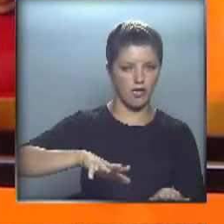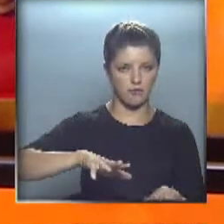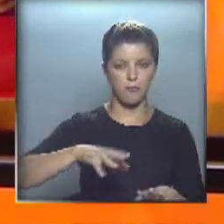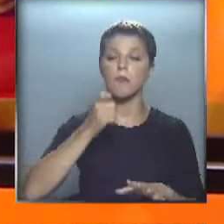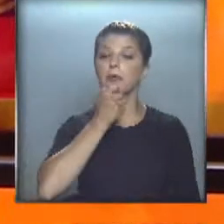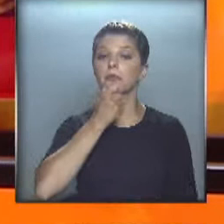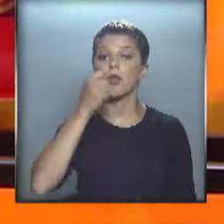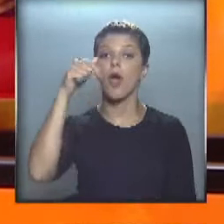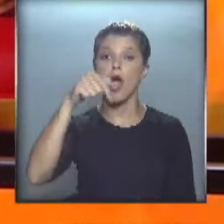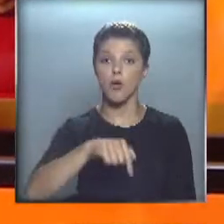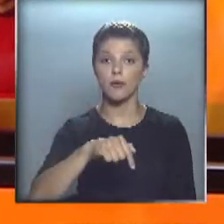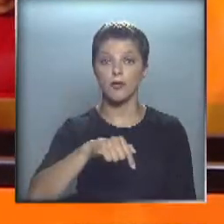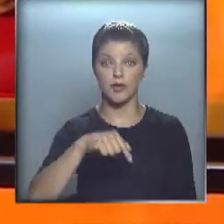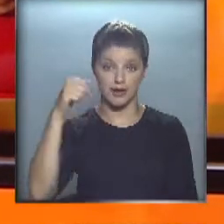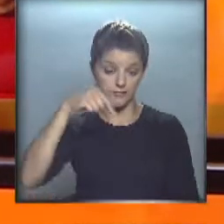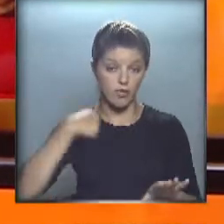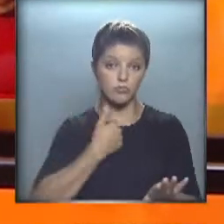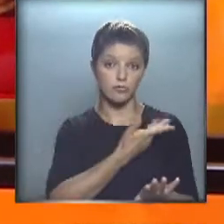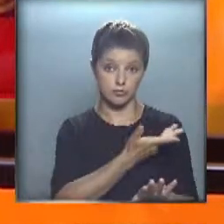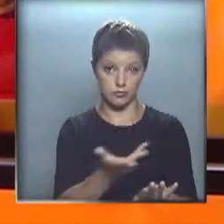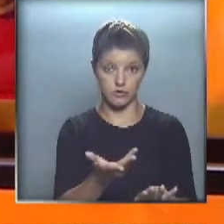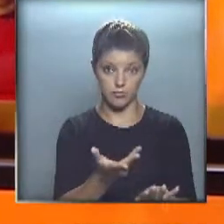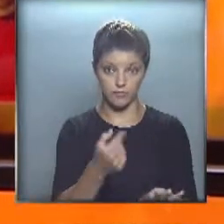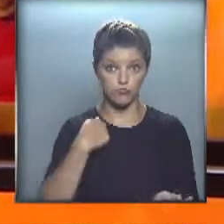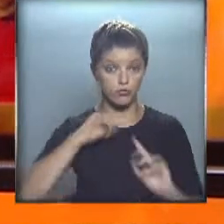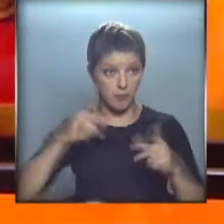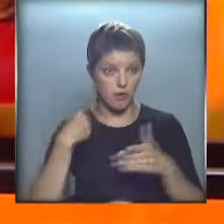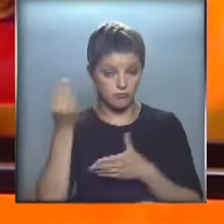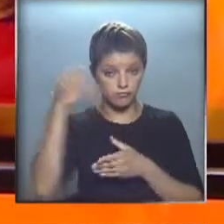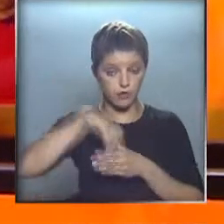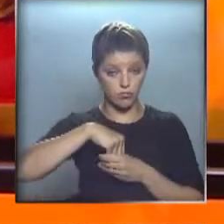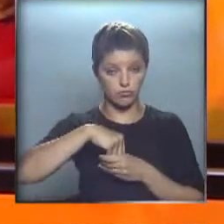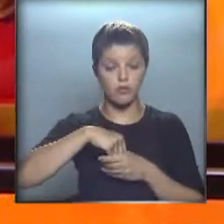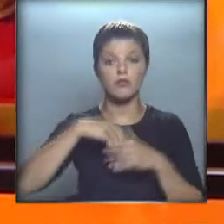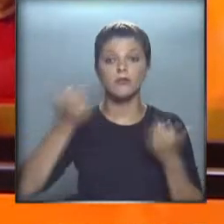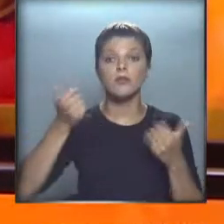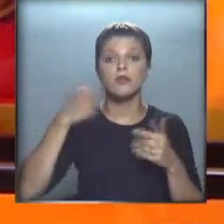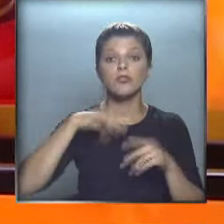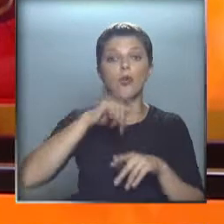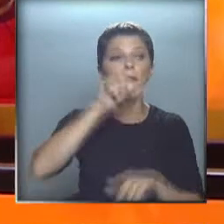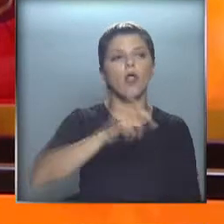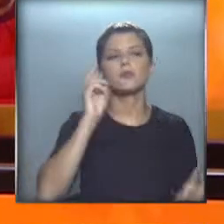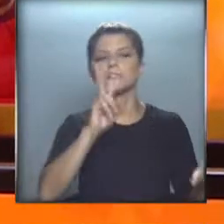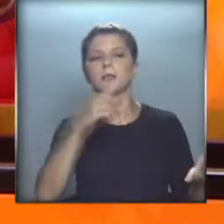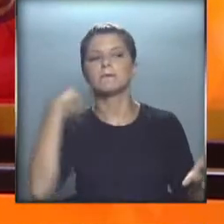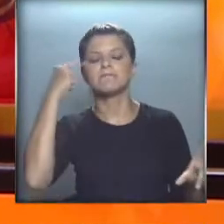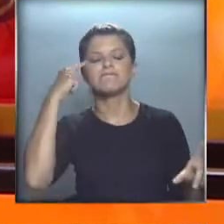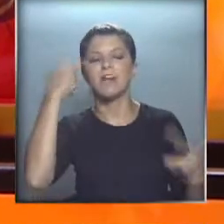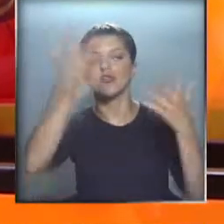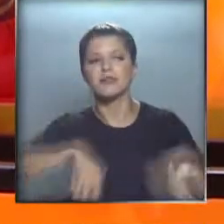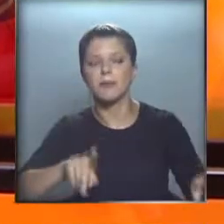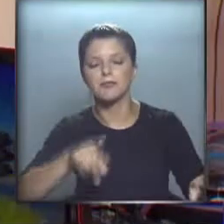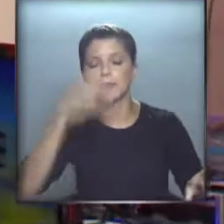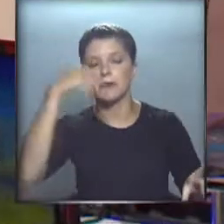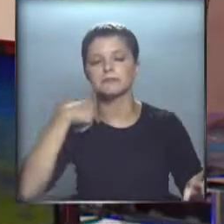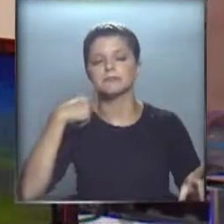hay muchos en esta sociedad, que yo también soy una, que juzgo a las personas y capaz que me equivoco y cuando me